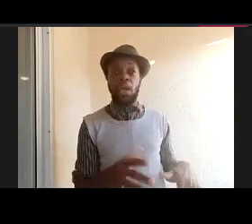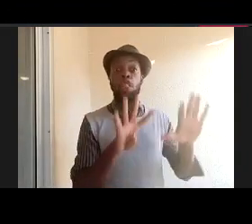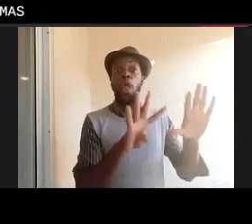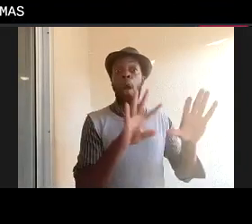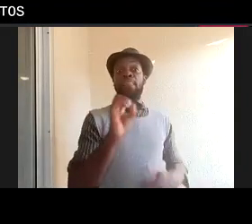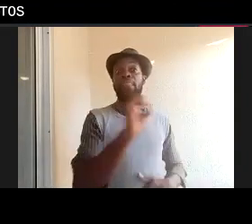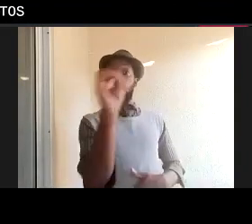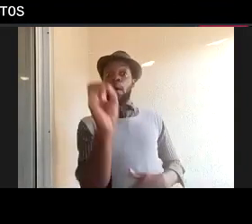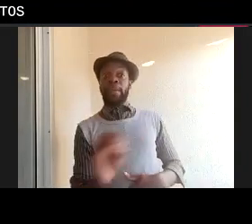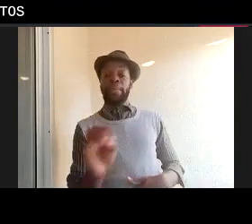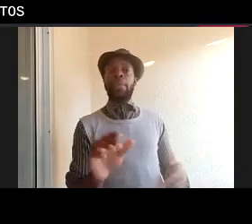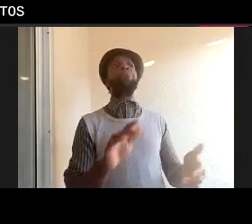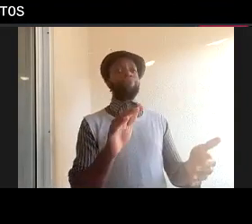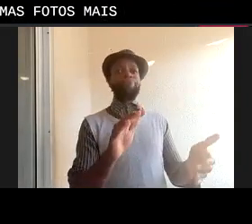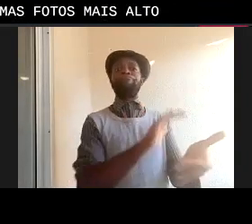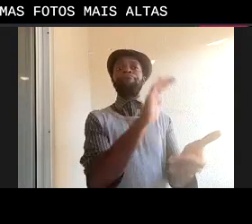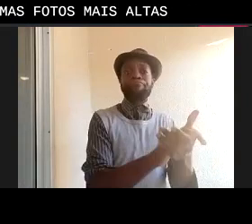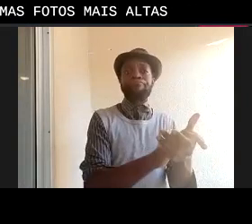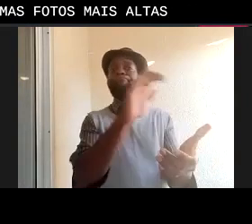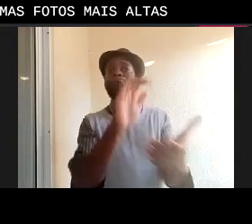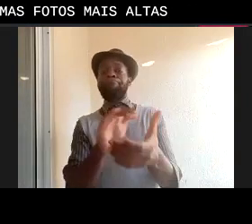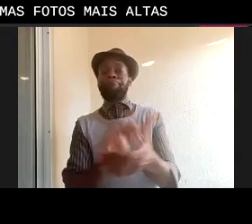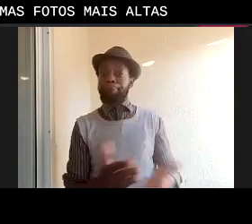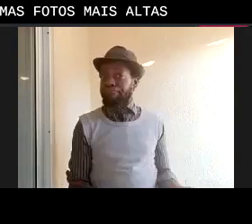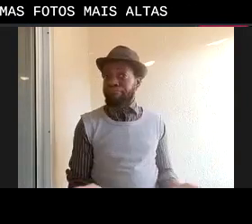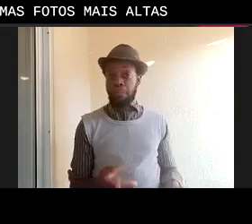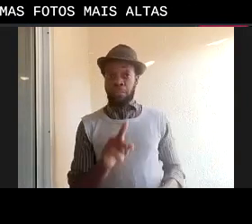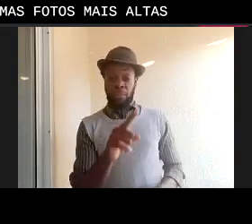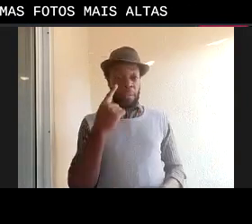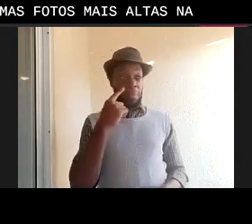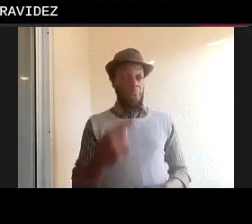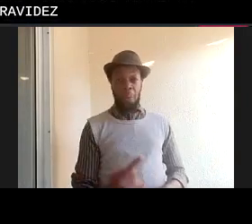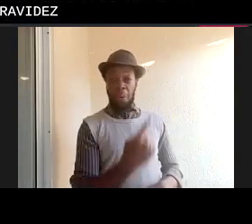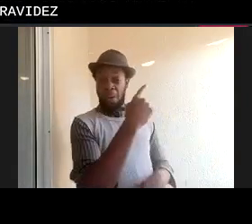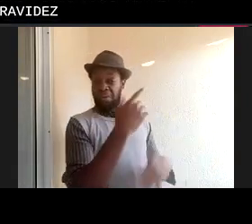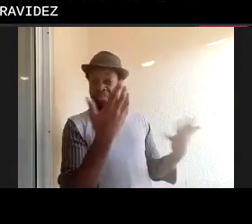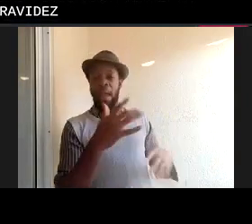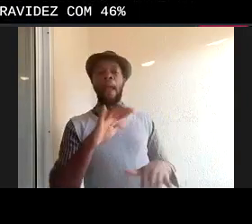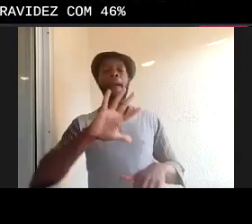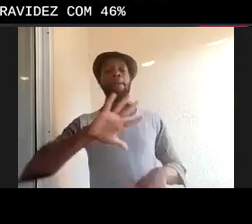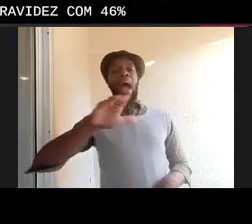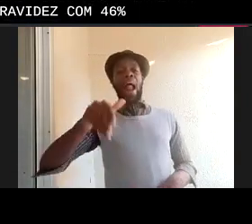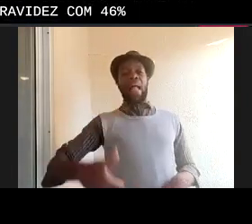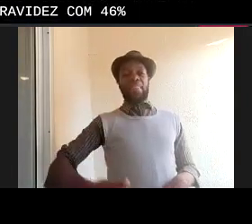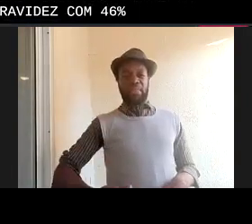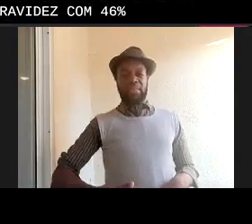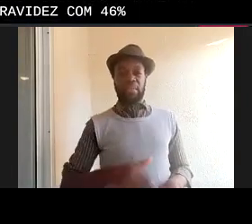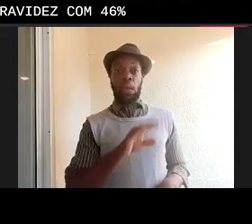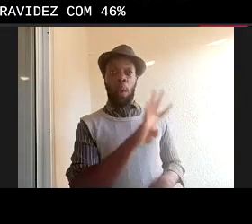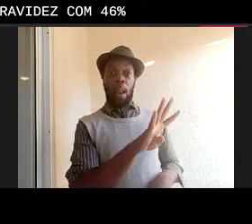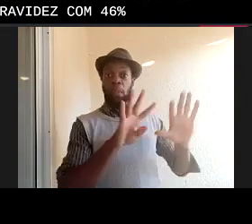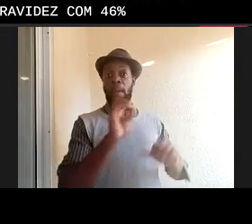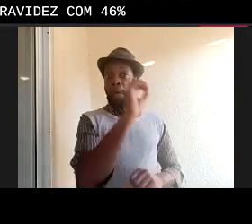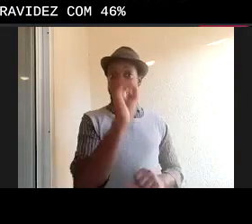altos en lugares como en Bangladesh, con el 46%, en Nepal, el